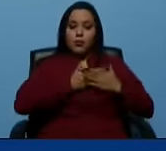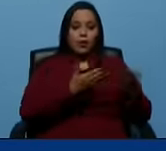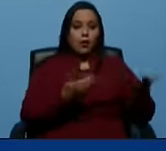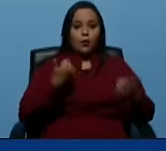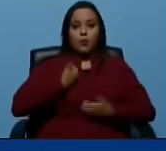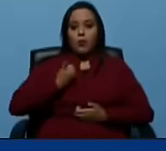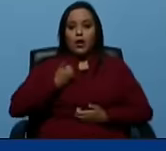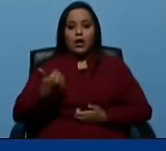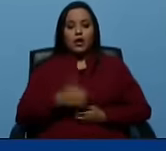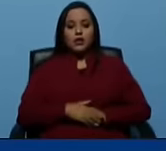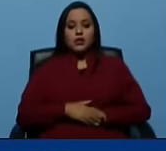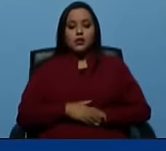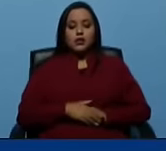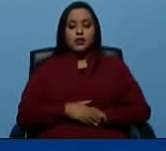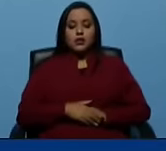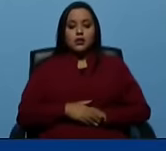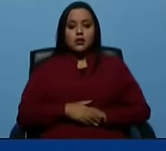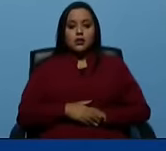cualquier investidura.